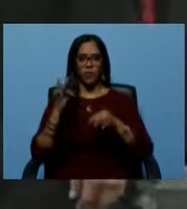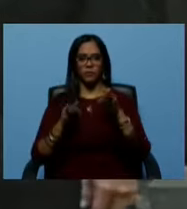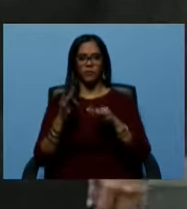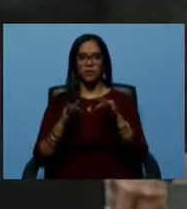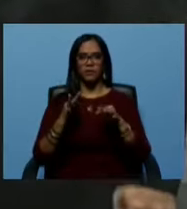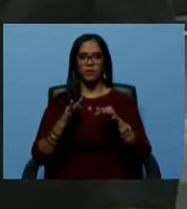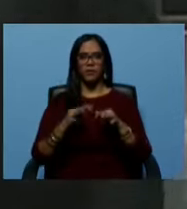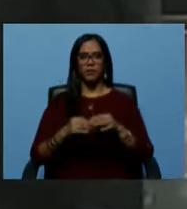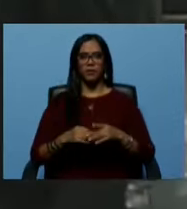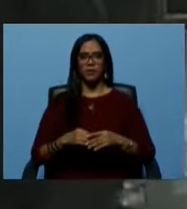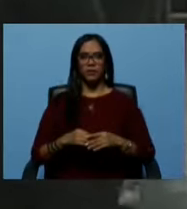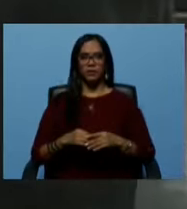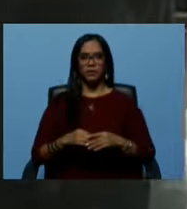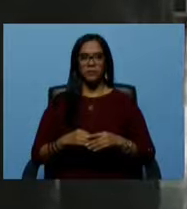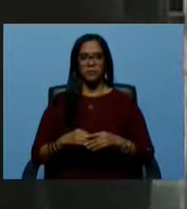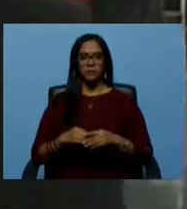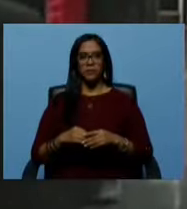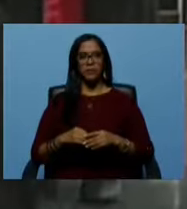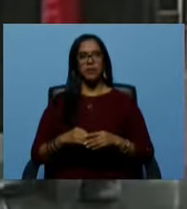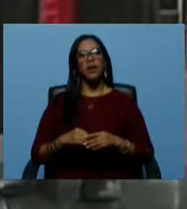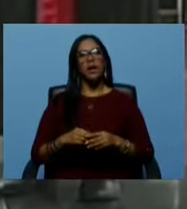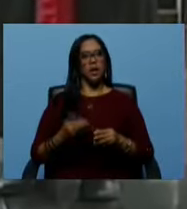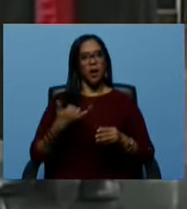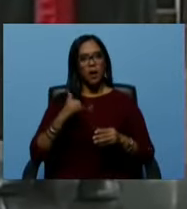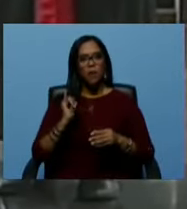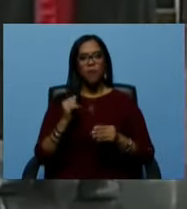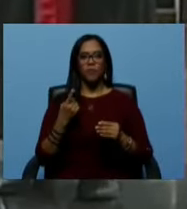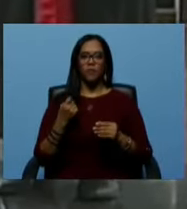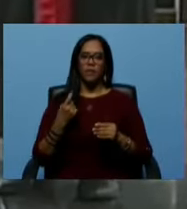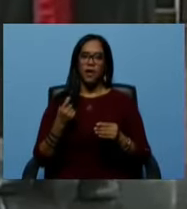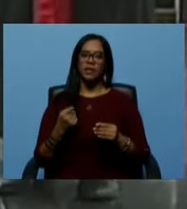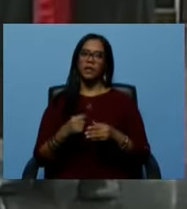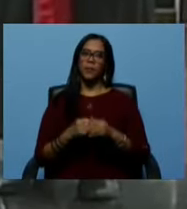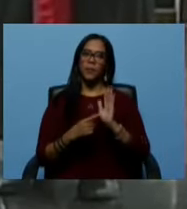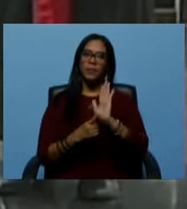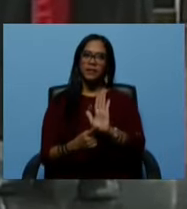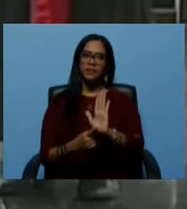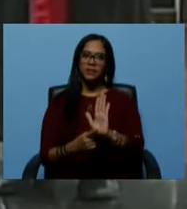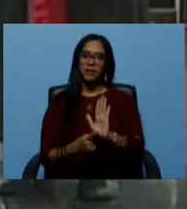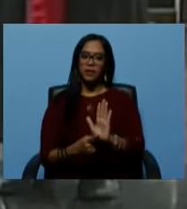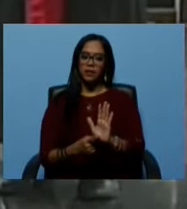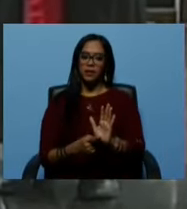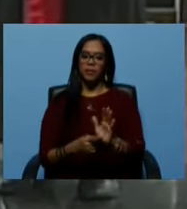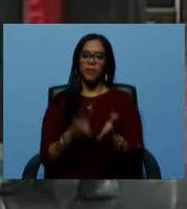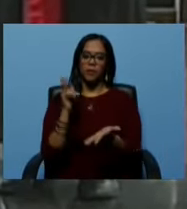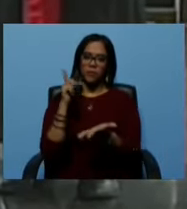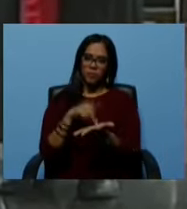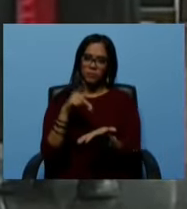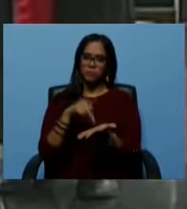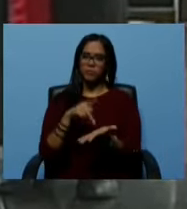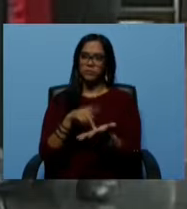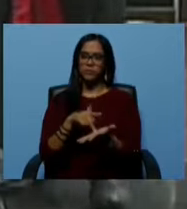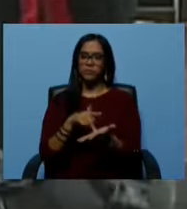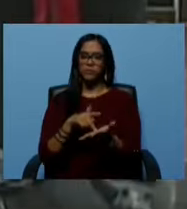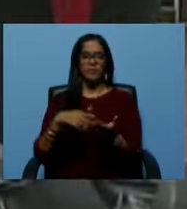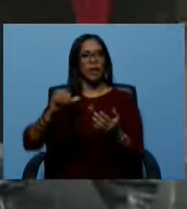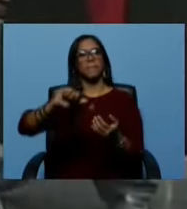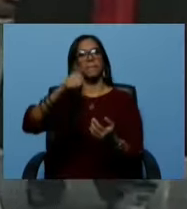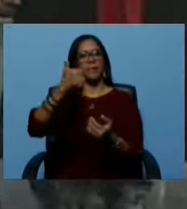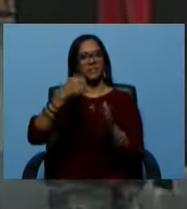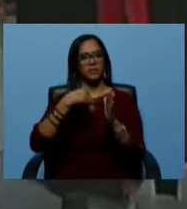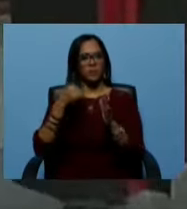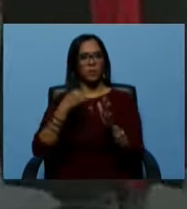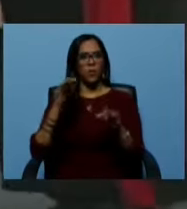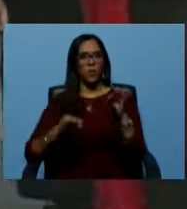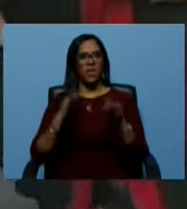Justicia. Todavía faltan por presentarse, por comparecer ante el máximo ente